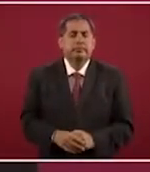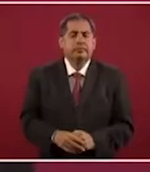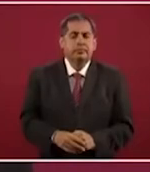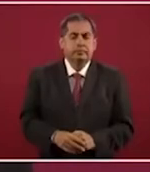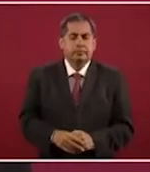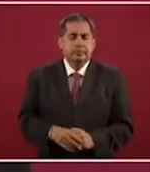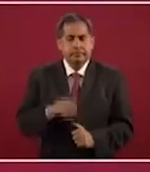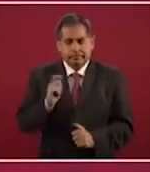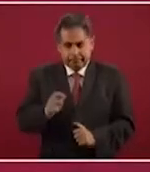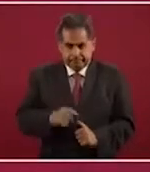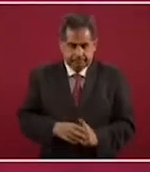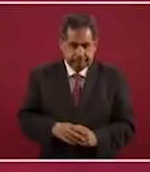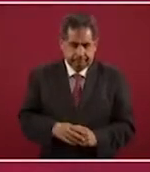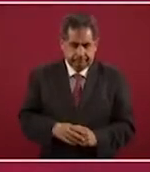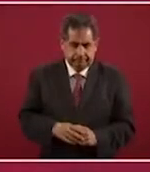Las